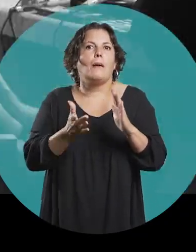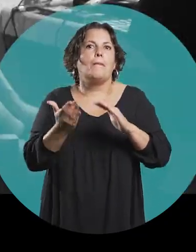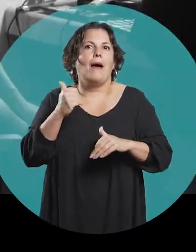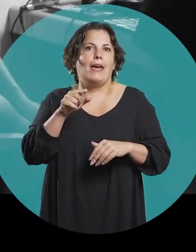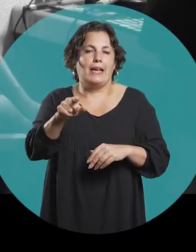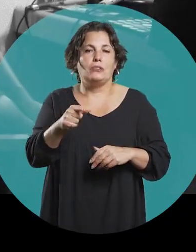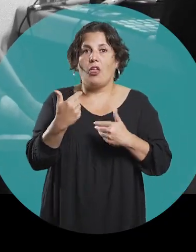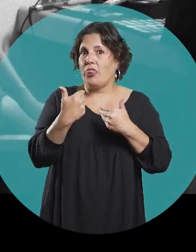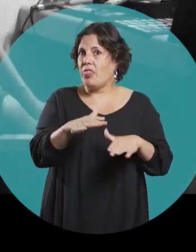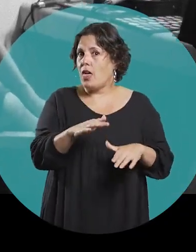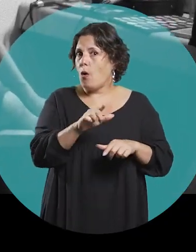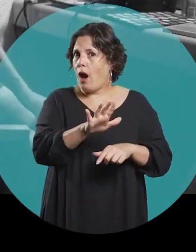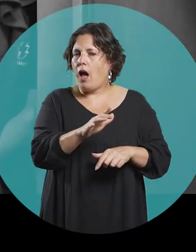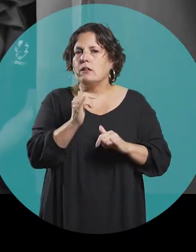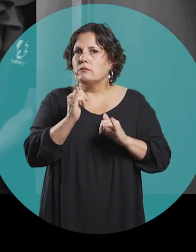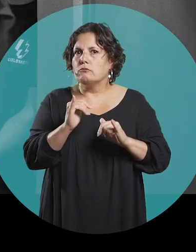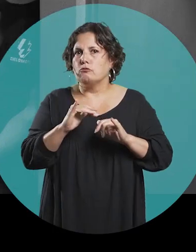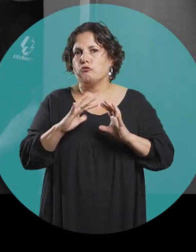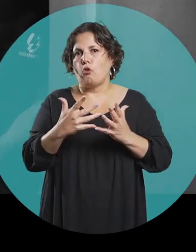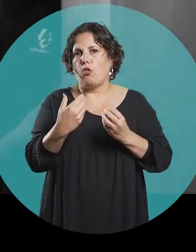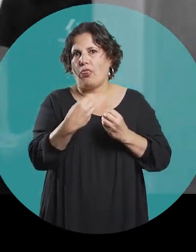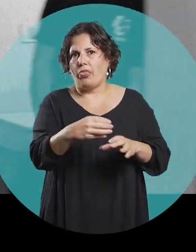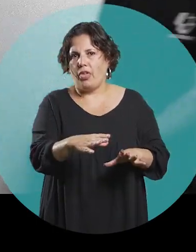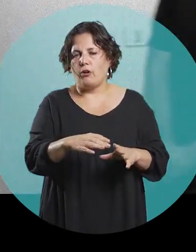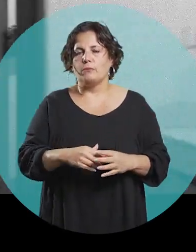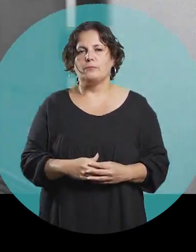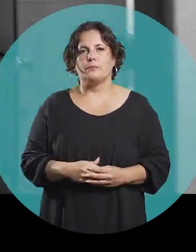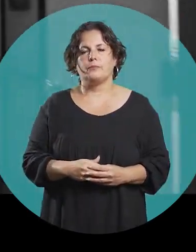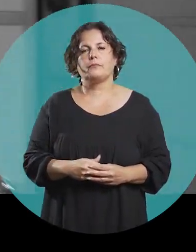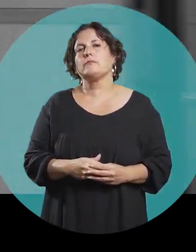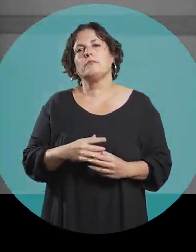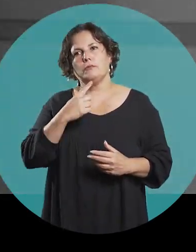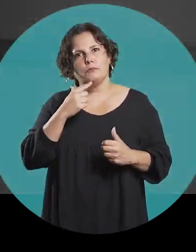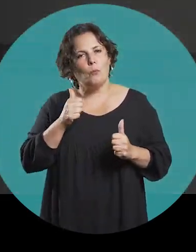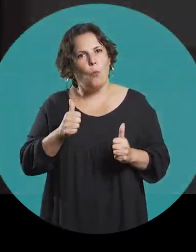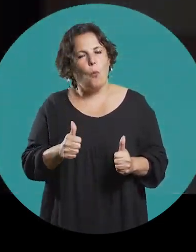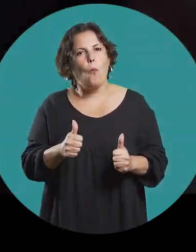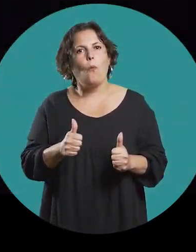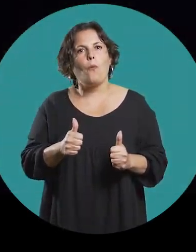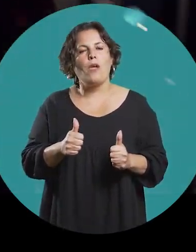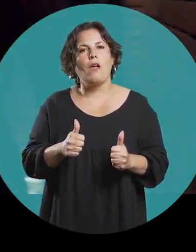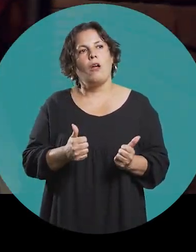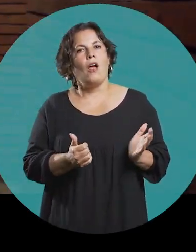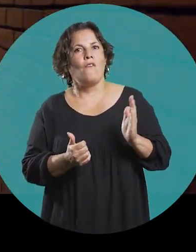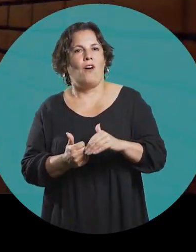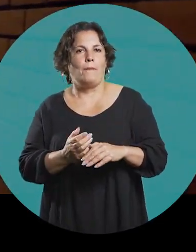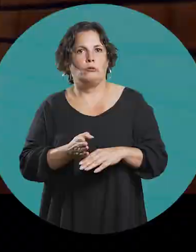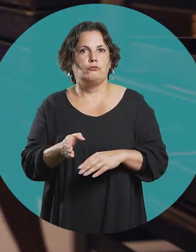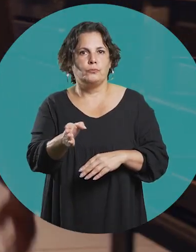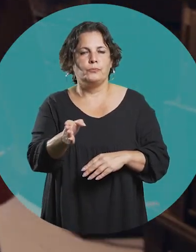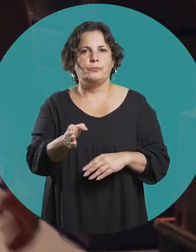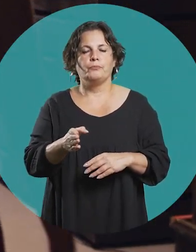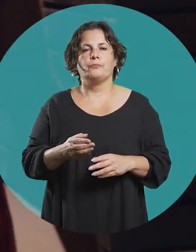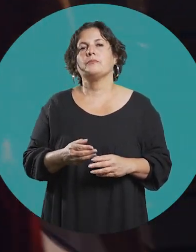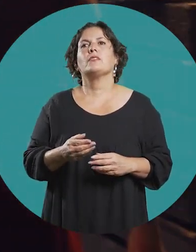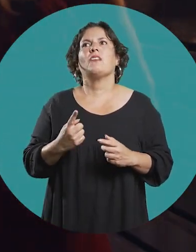con eso. ¿Dejo las cosas acá? Sí, dejas todo acá, pero sí, nos acompañamos, Argentina. Muy bien. Vamos para acá. Pero